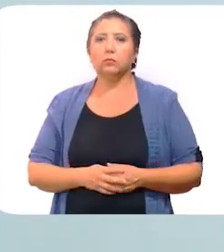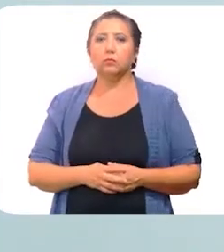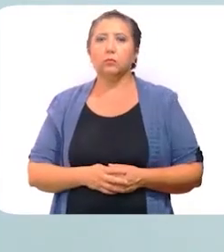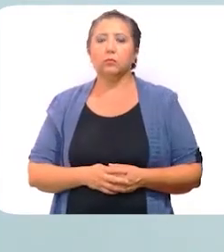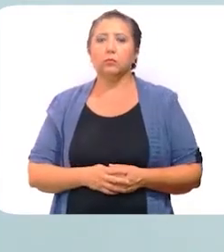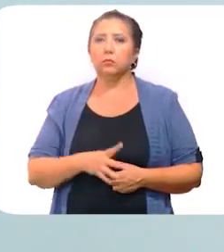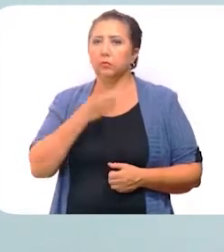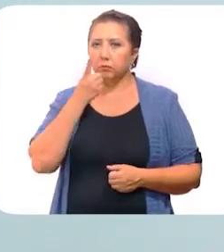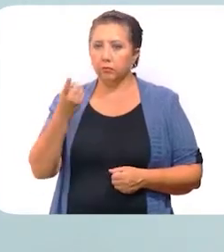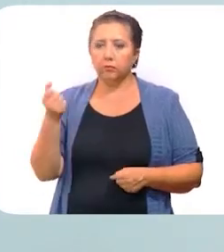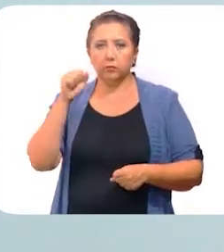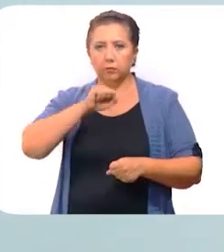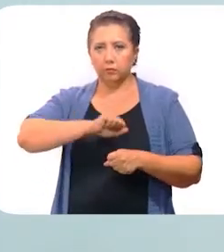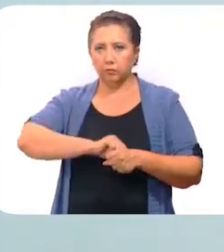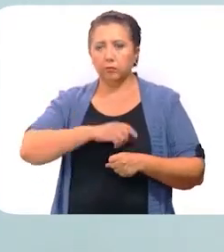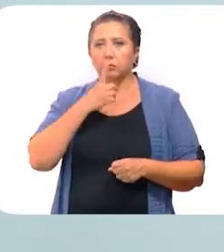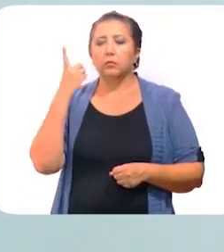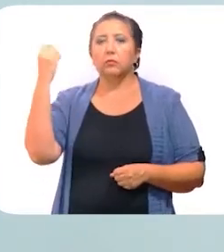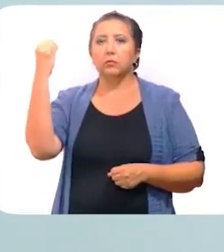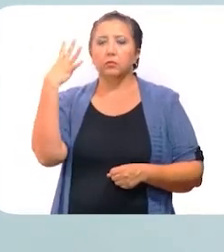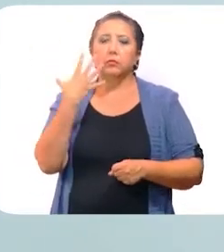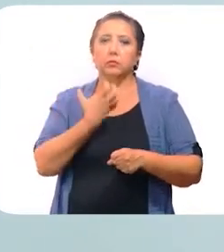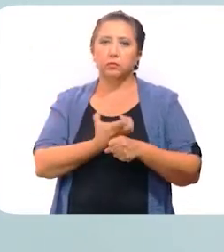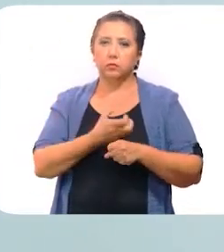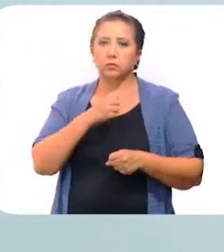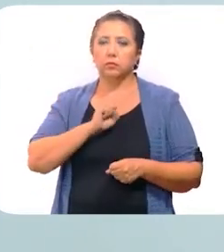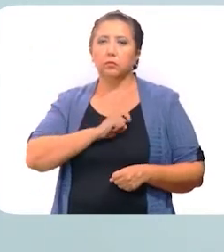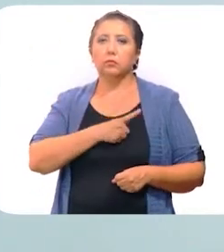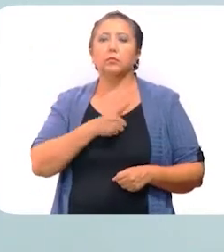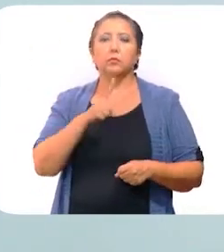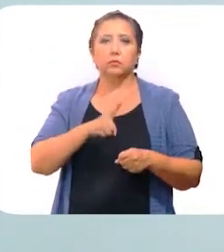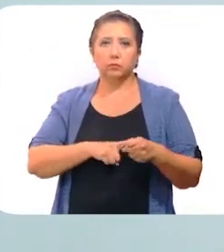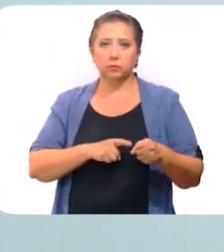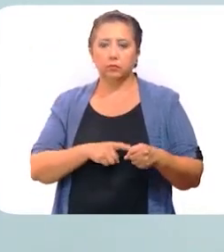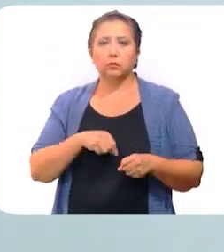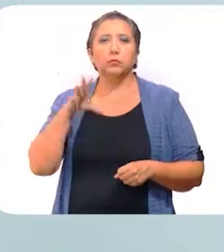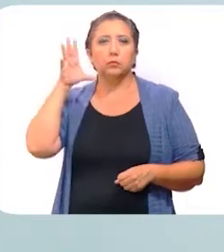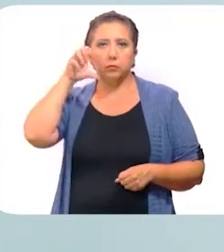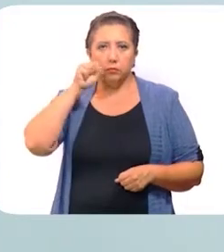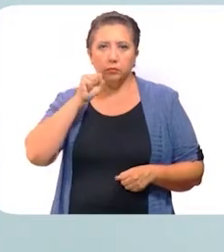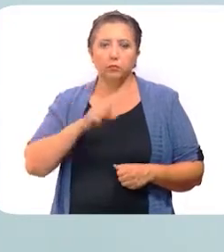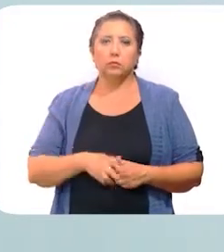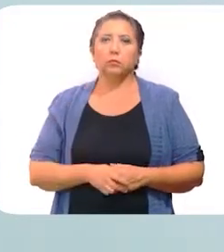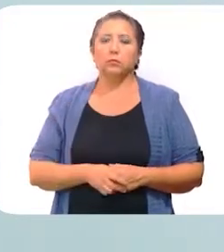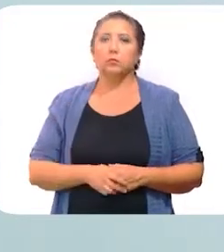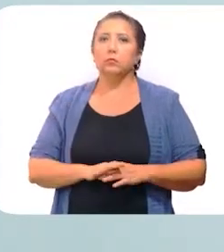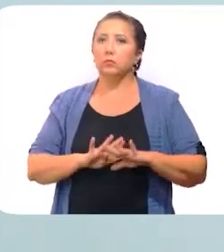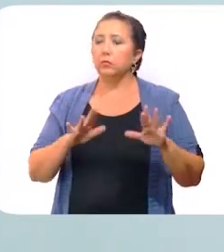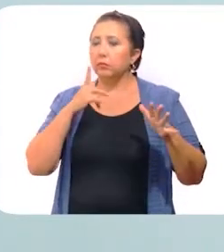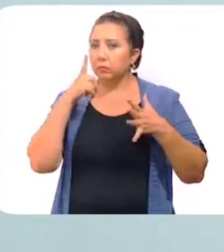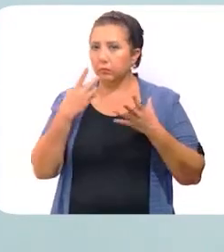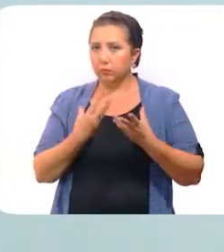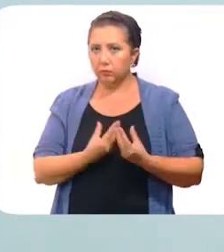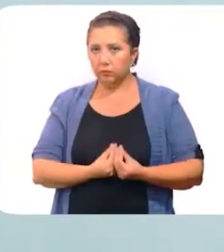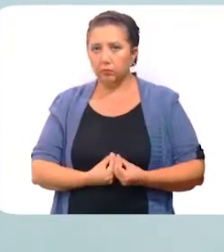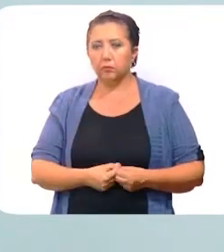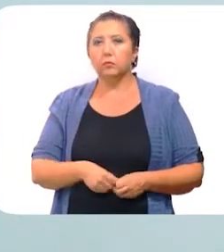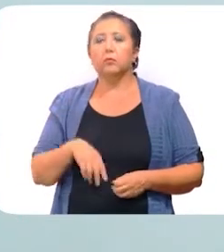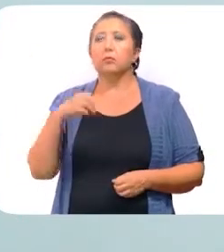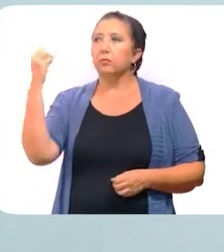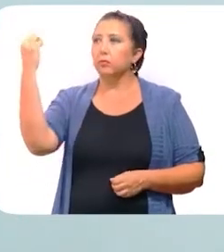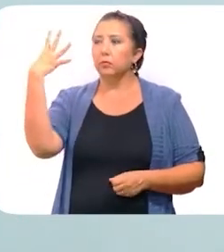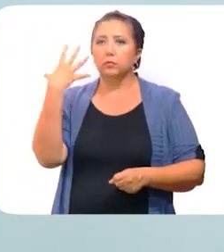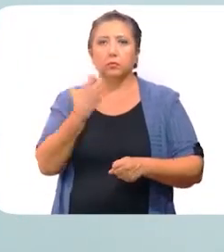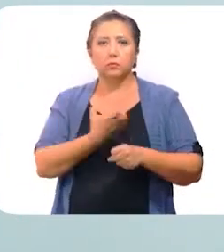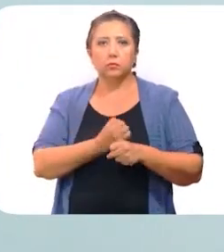años. Los indicadores semanales de nuestro semáforo estatal de salud marcan color naranja. Como hemos informado, el